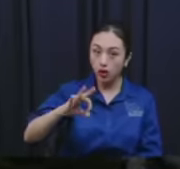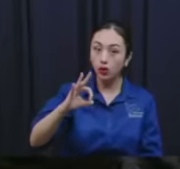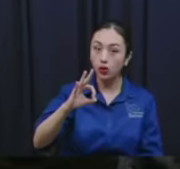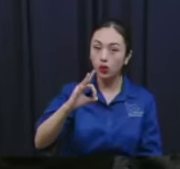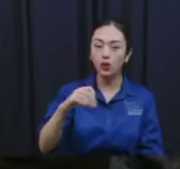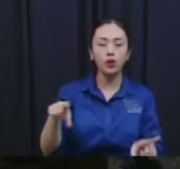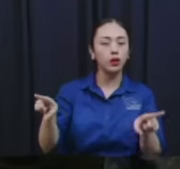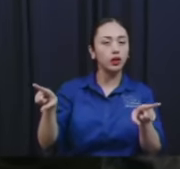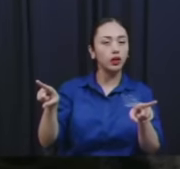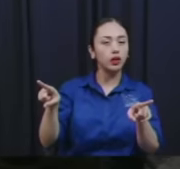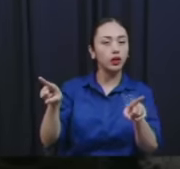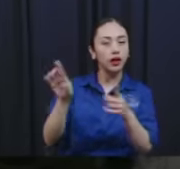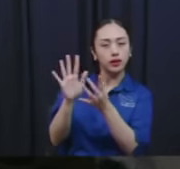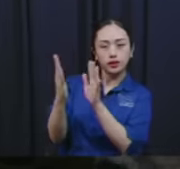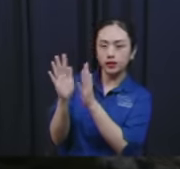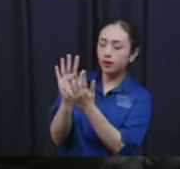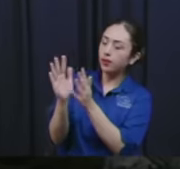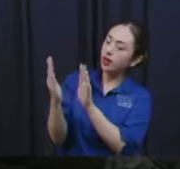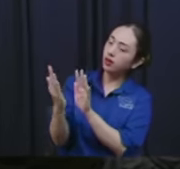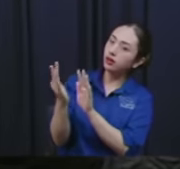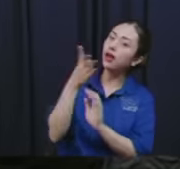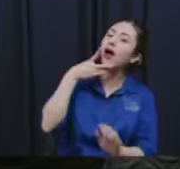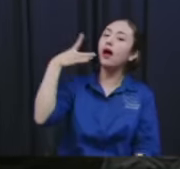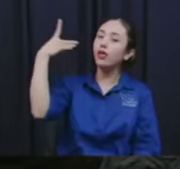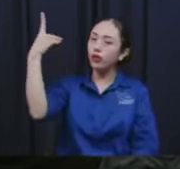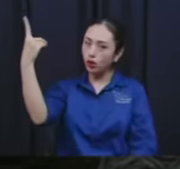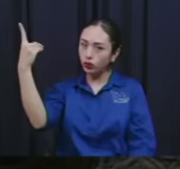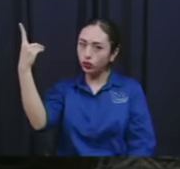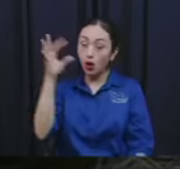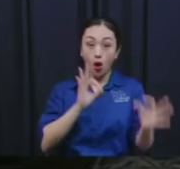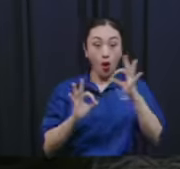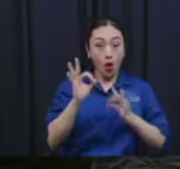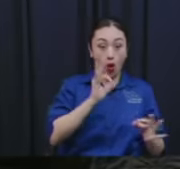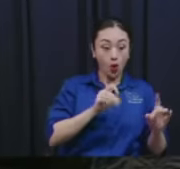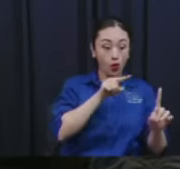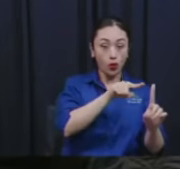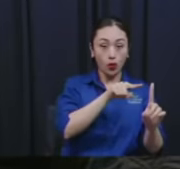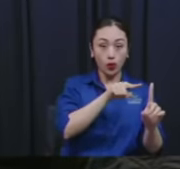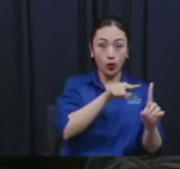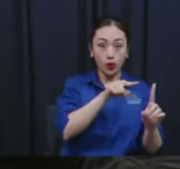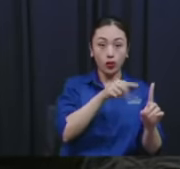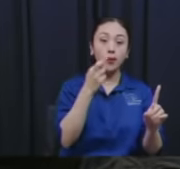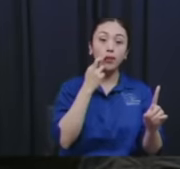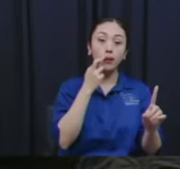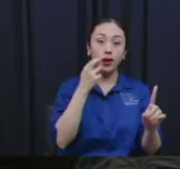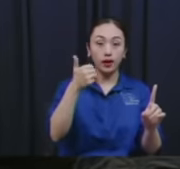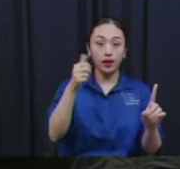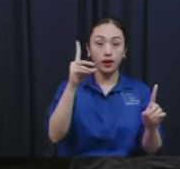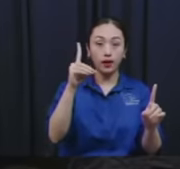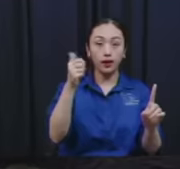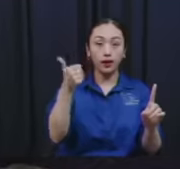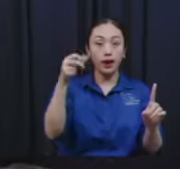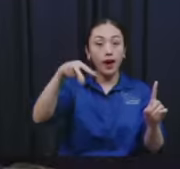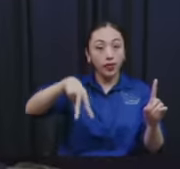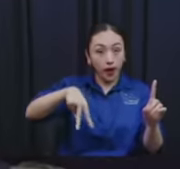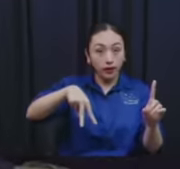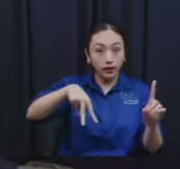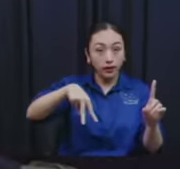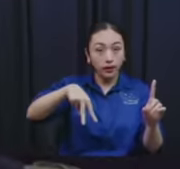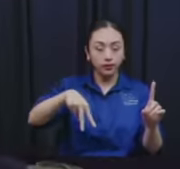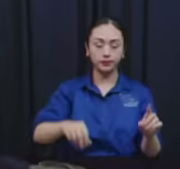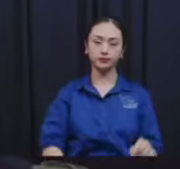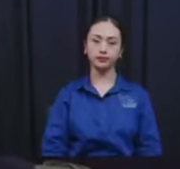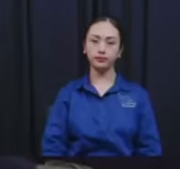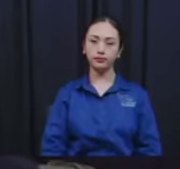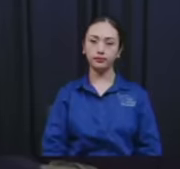de Dios o de Adán o sea se parecía un